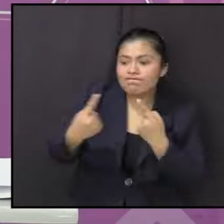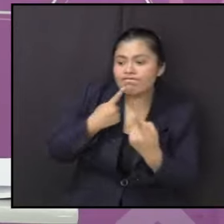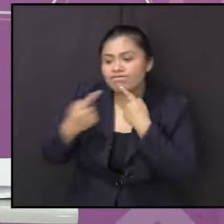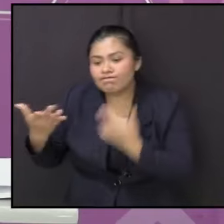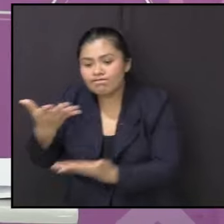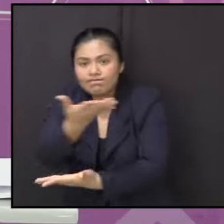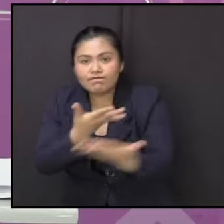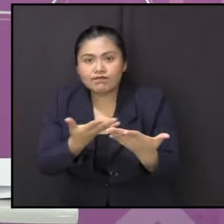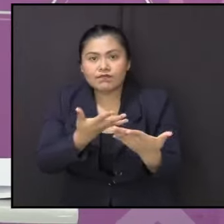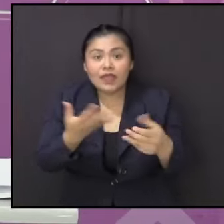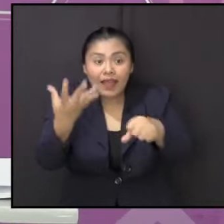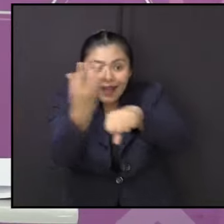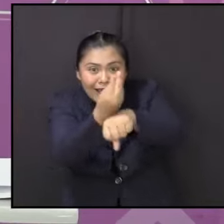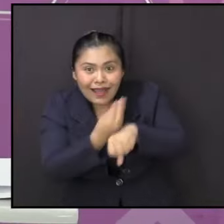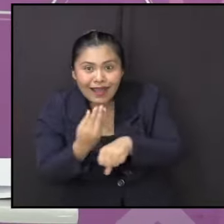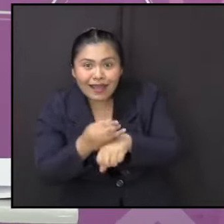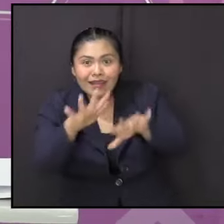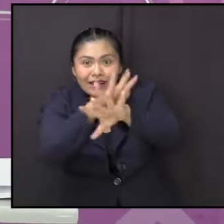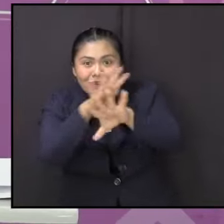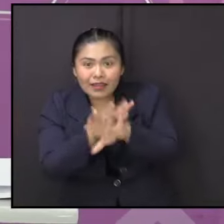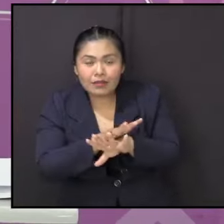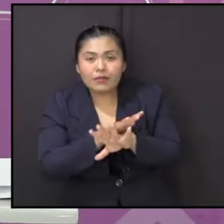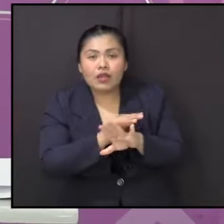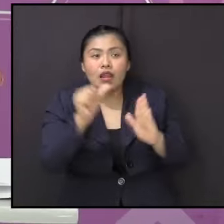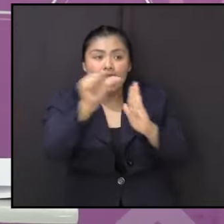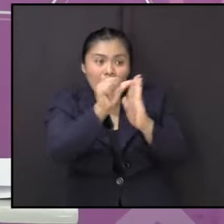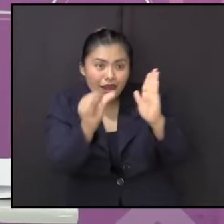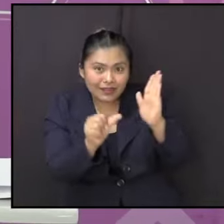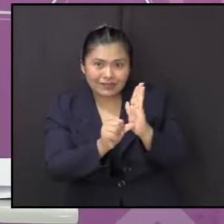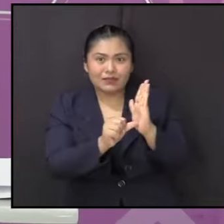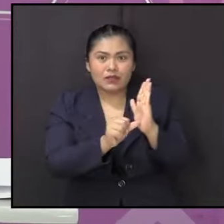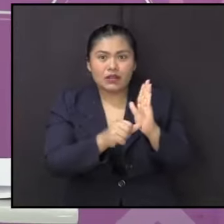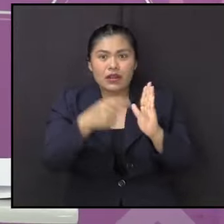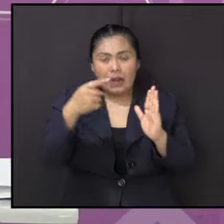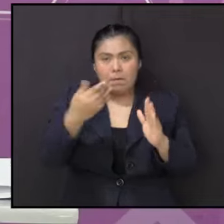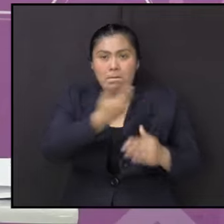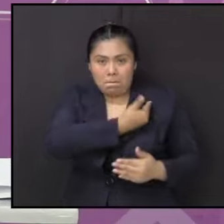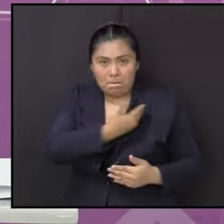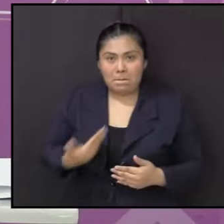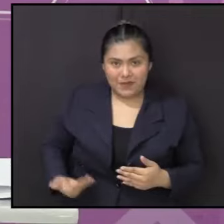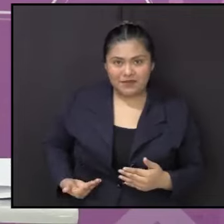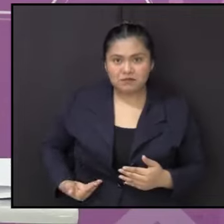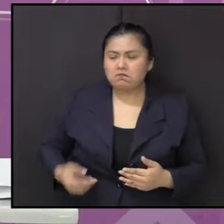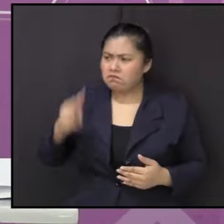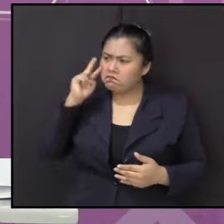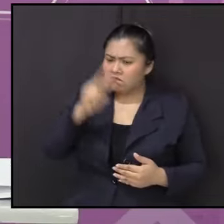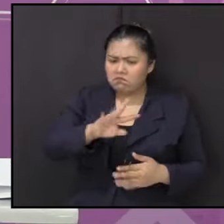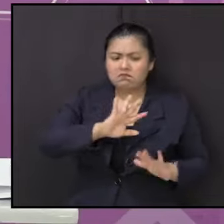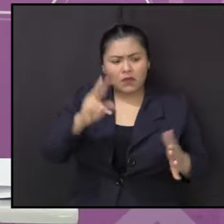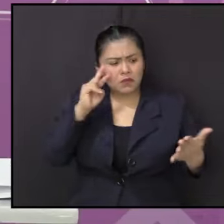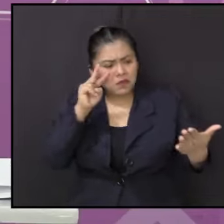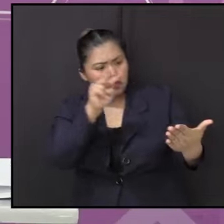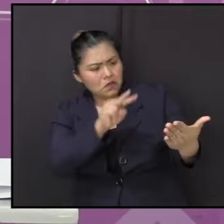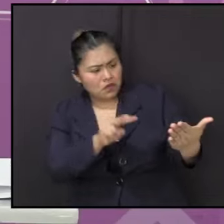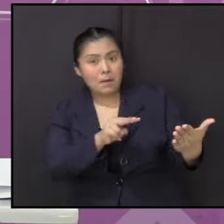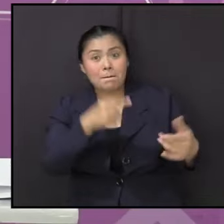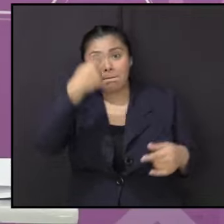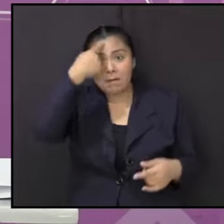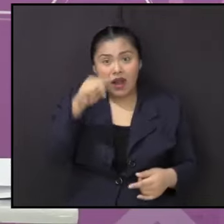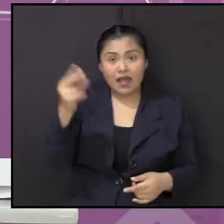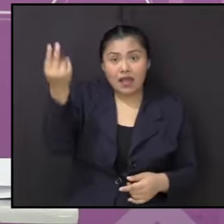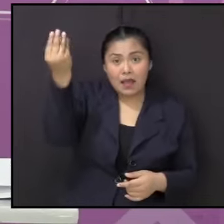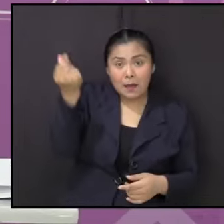los artículos constitucionales que actualmente el presidente ya ha llevado para las pensiones a los adultos mayores en su aumento. como también